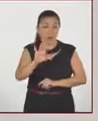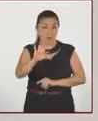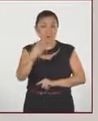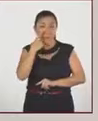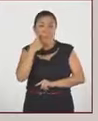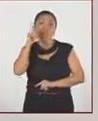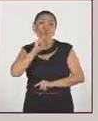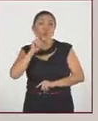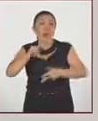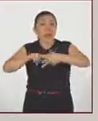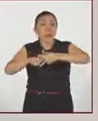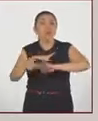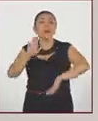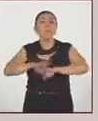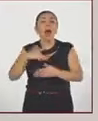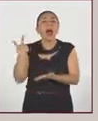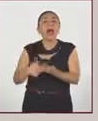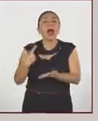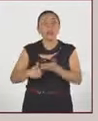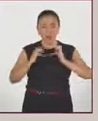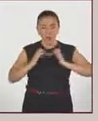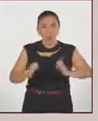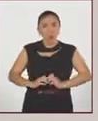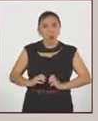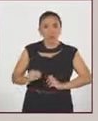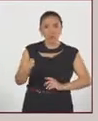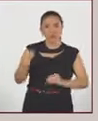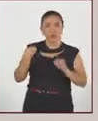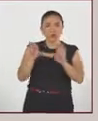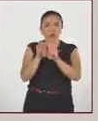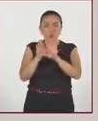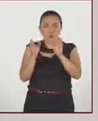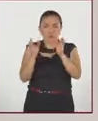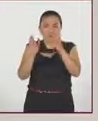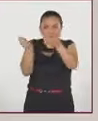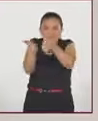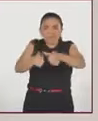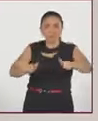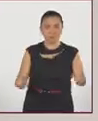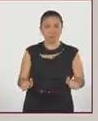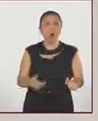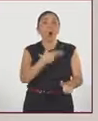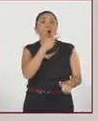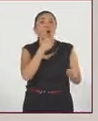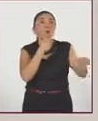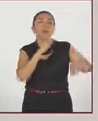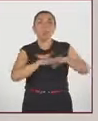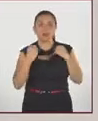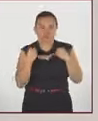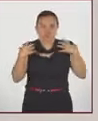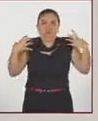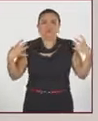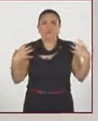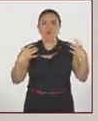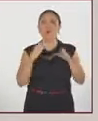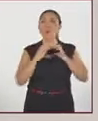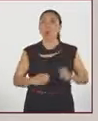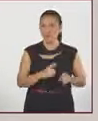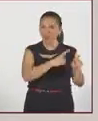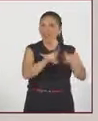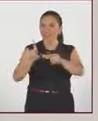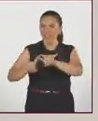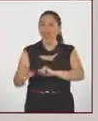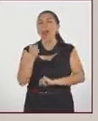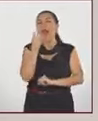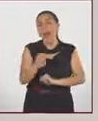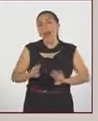a desarrollar y acumular grasa en ciertas zonas del cuerpo y los hombres pues desarrollan más masa muscular. Ajá, evidentemente esto pues tiene